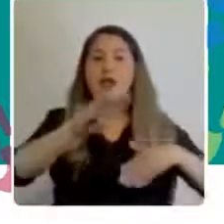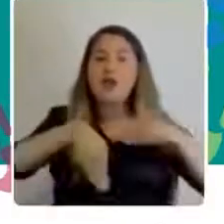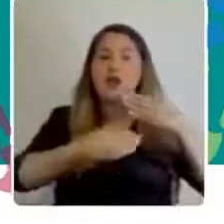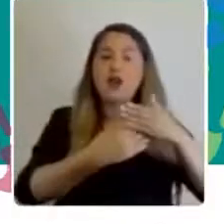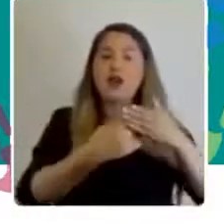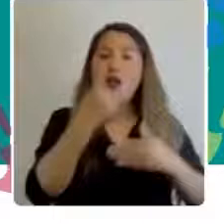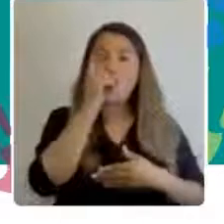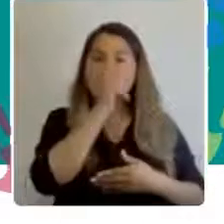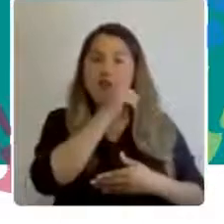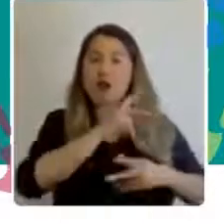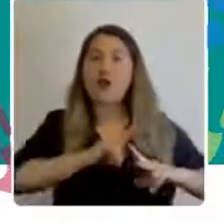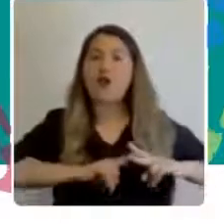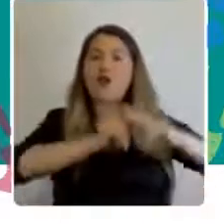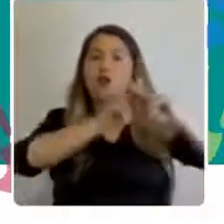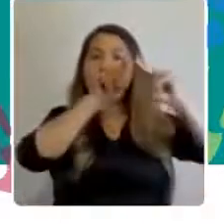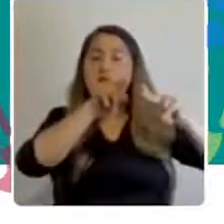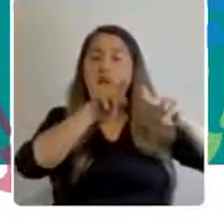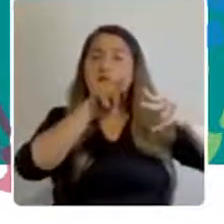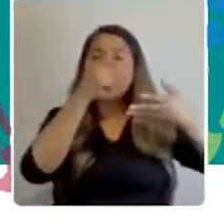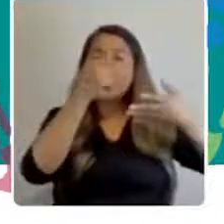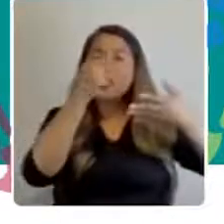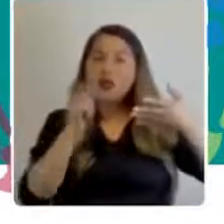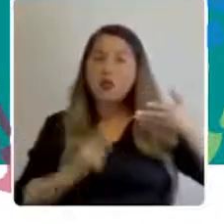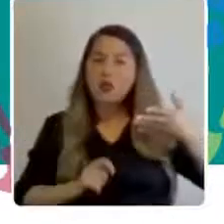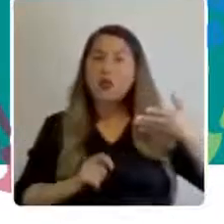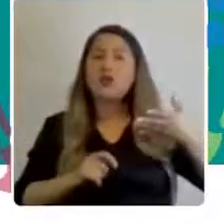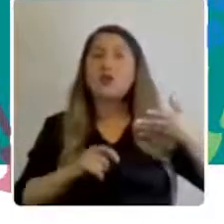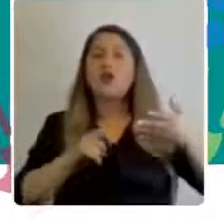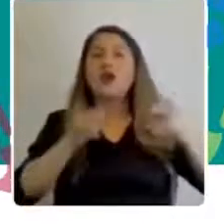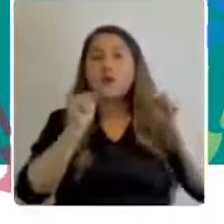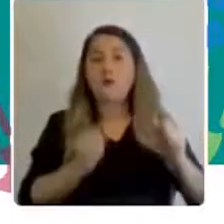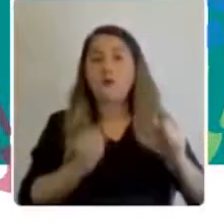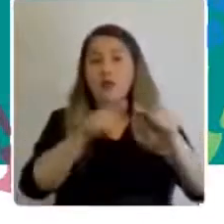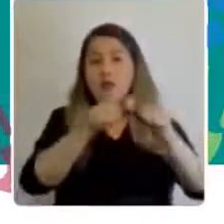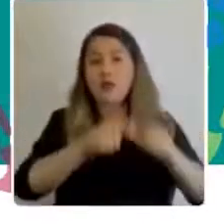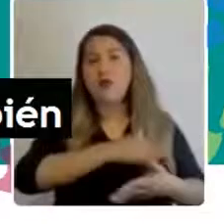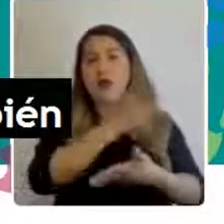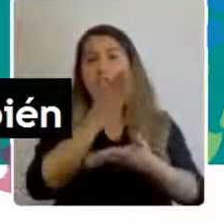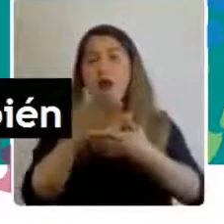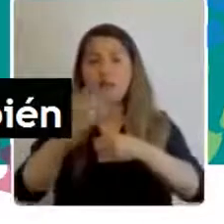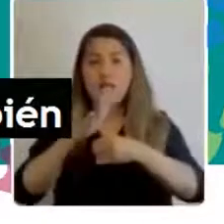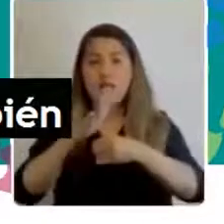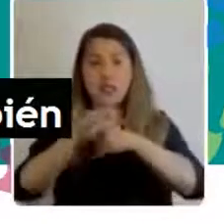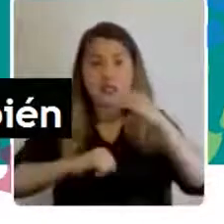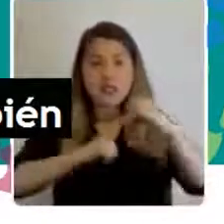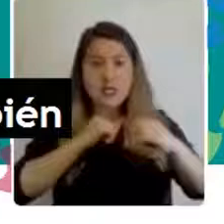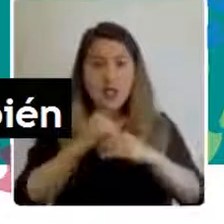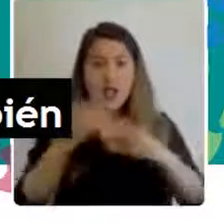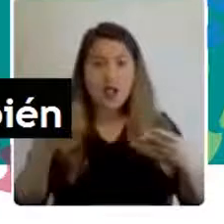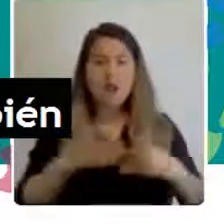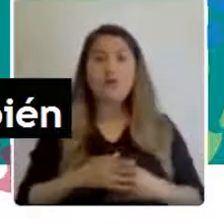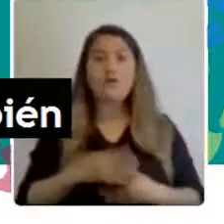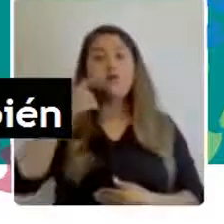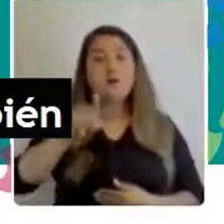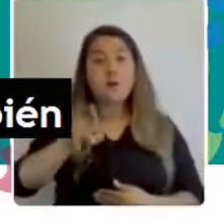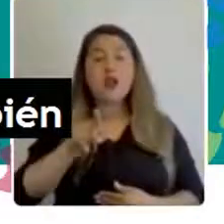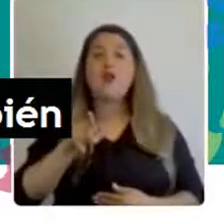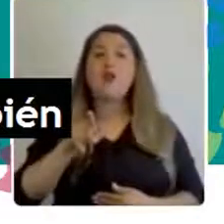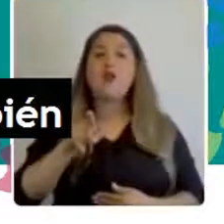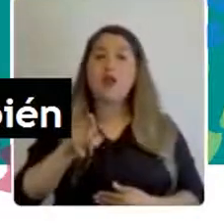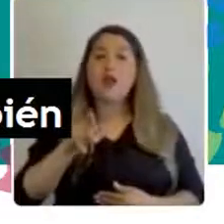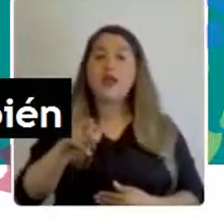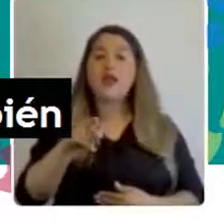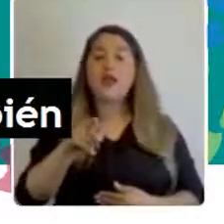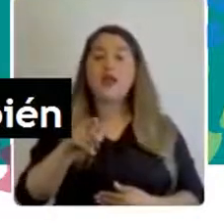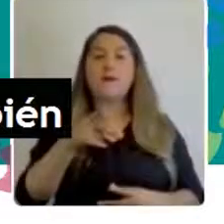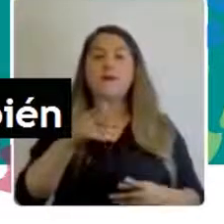de construir esos diagnósticos definitivos que pueden tardar hasta 15 años, como usted destacaba. Pero resulta alentador constatar también